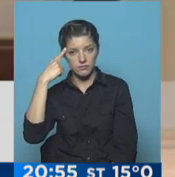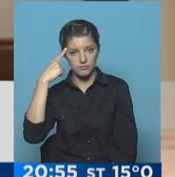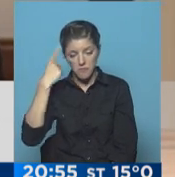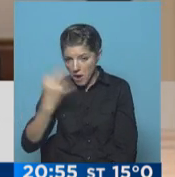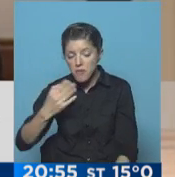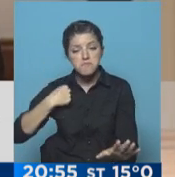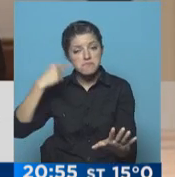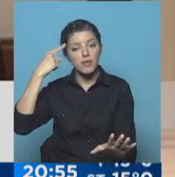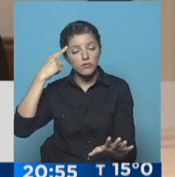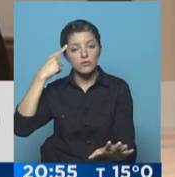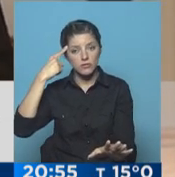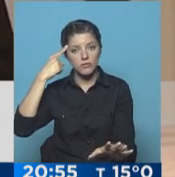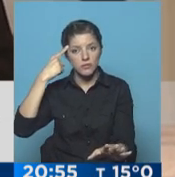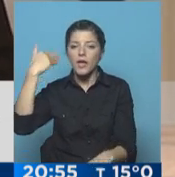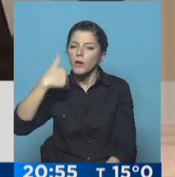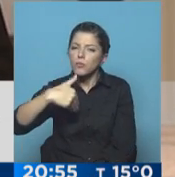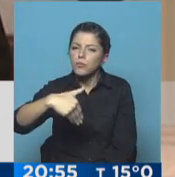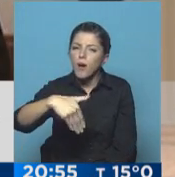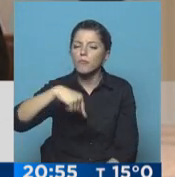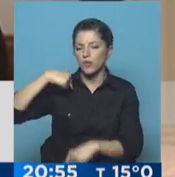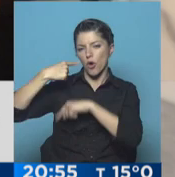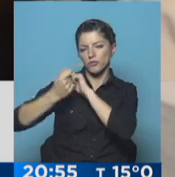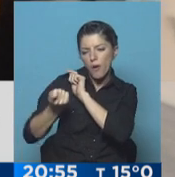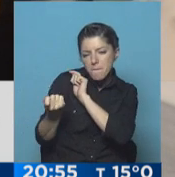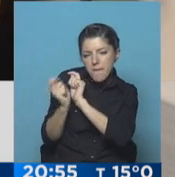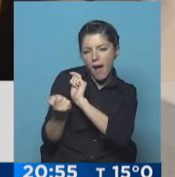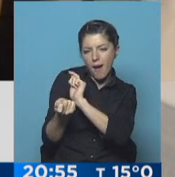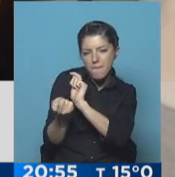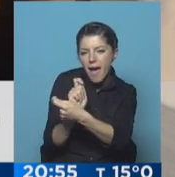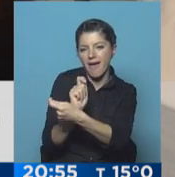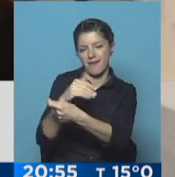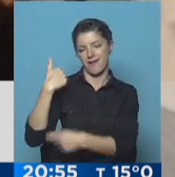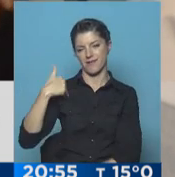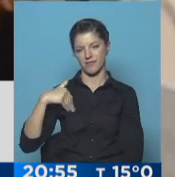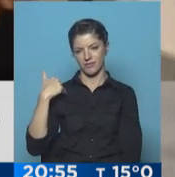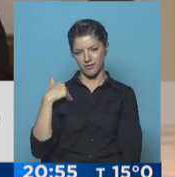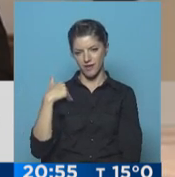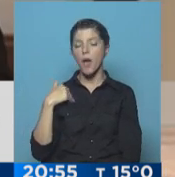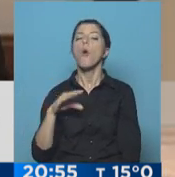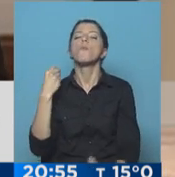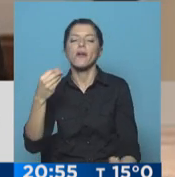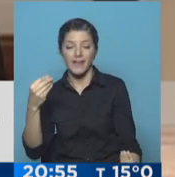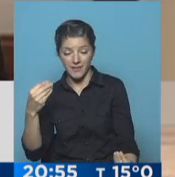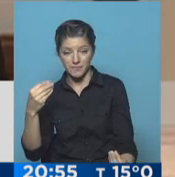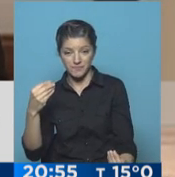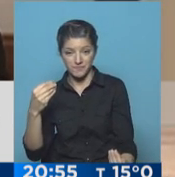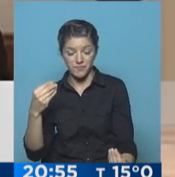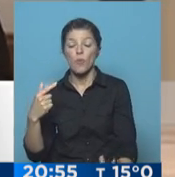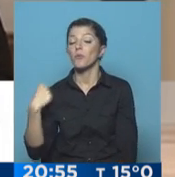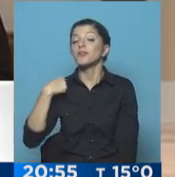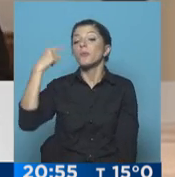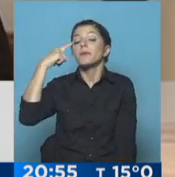que vamos a seguir transformando el país. ¿Y saben por qué? Porque creo que las